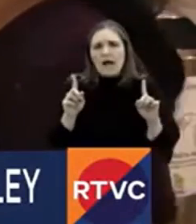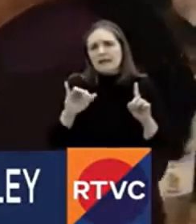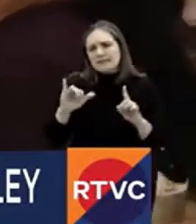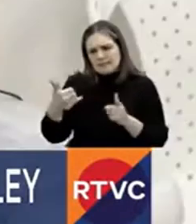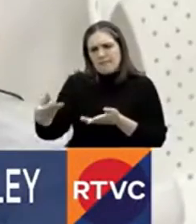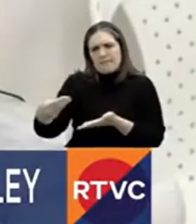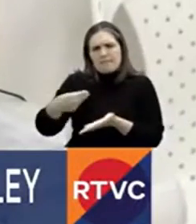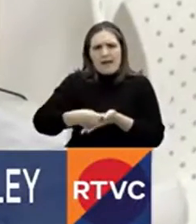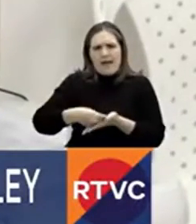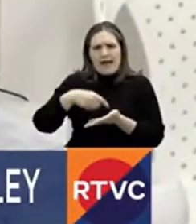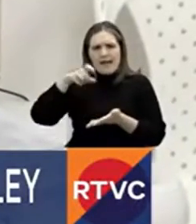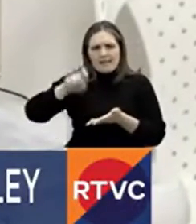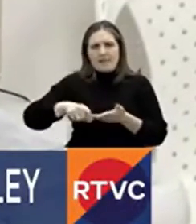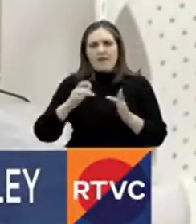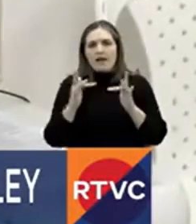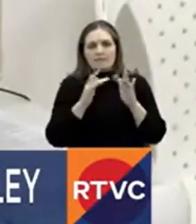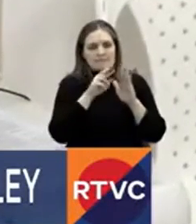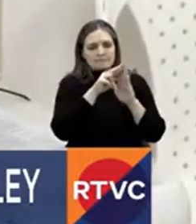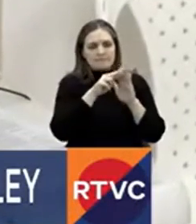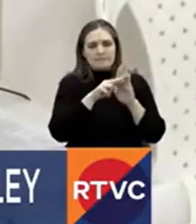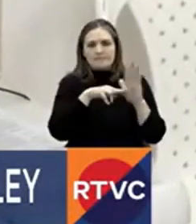que reglamente el Ministerio de Salud.